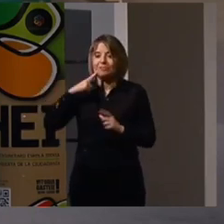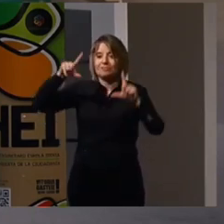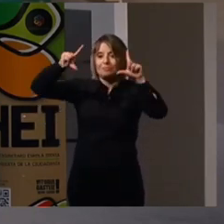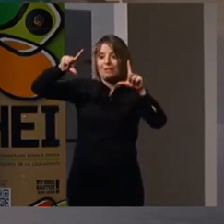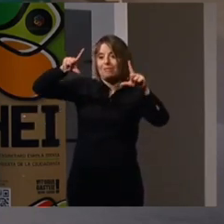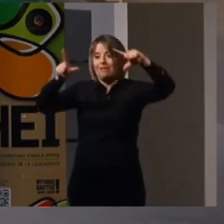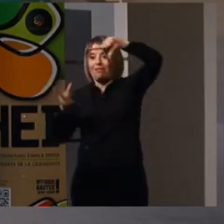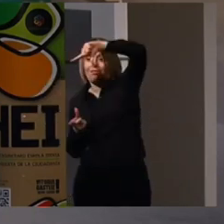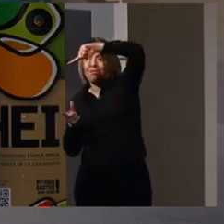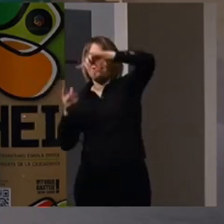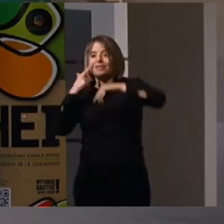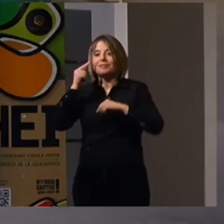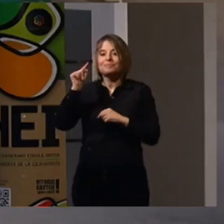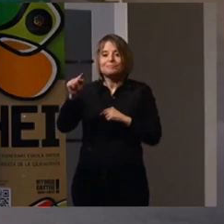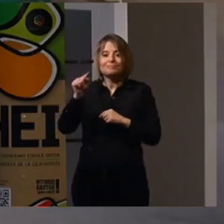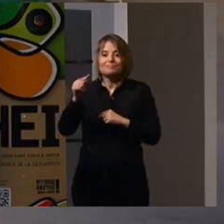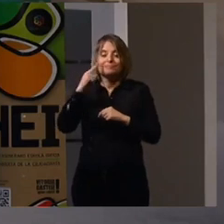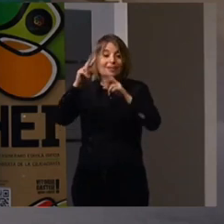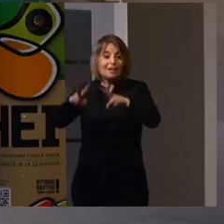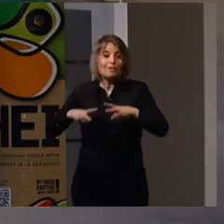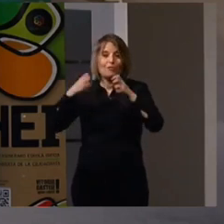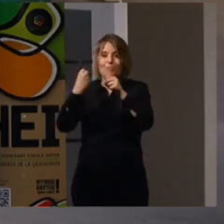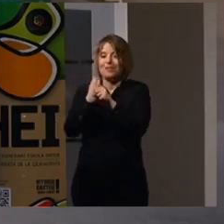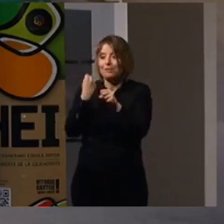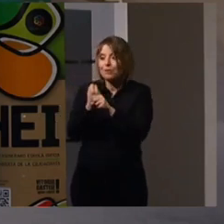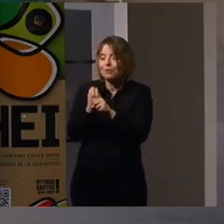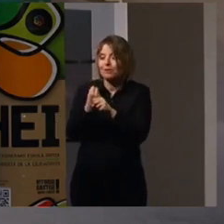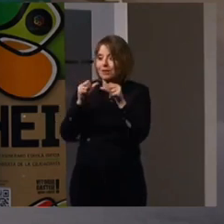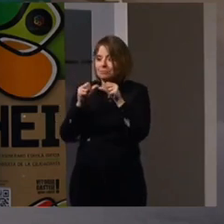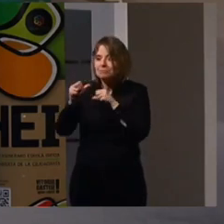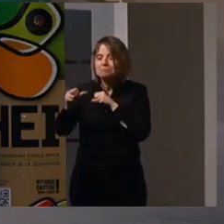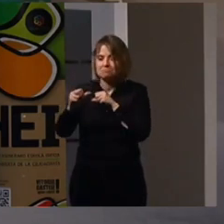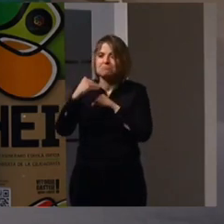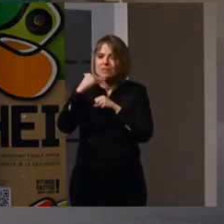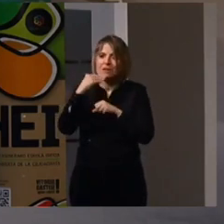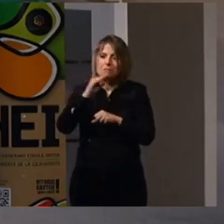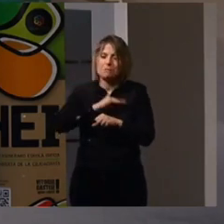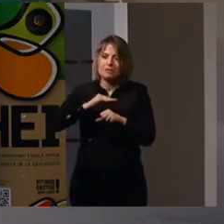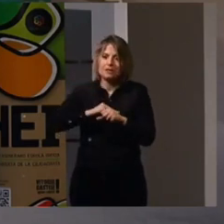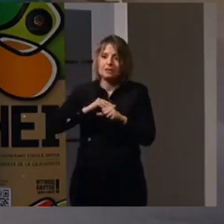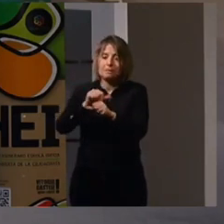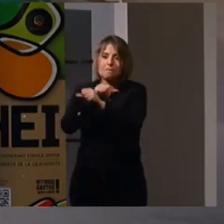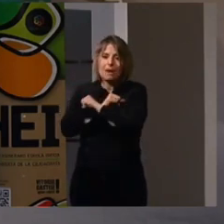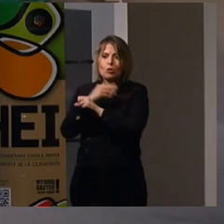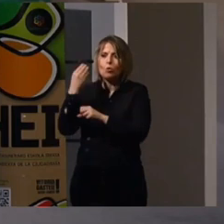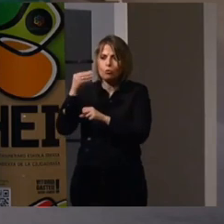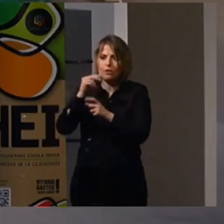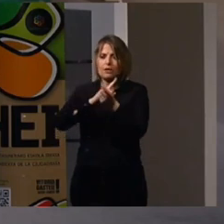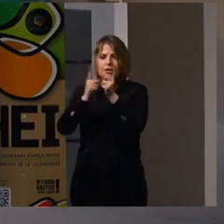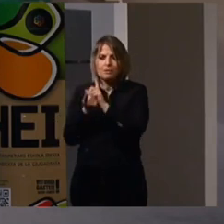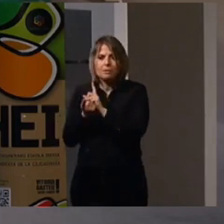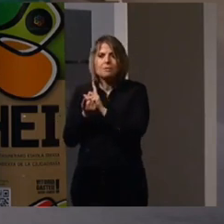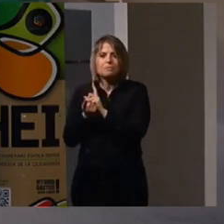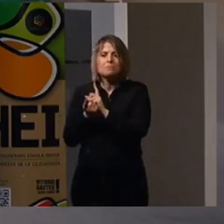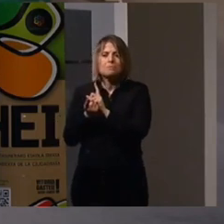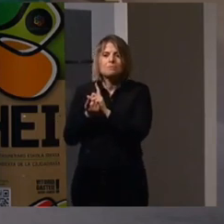invertida. Y de hecho, desde la reforma laboral se ha modificado, ¿no?, bastante el paro juvenil, pero también era una cosa